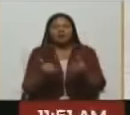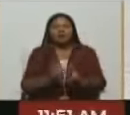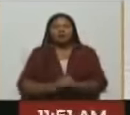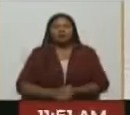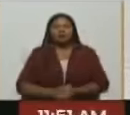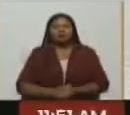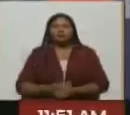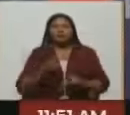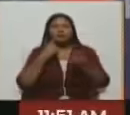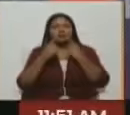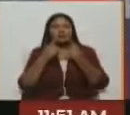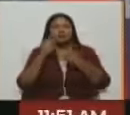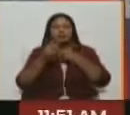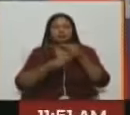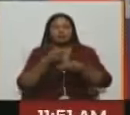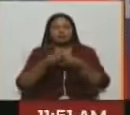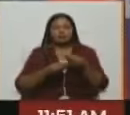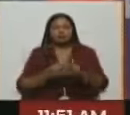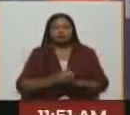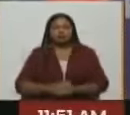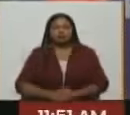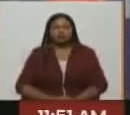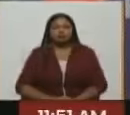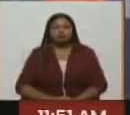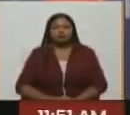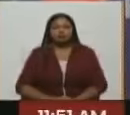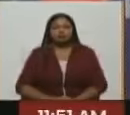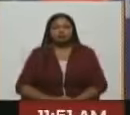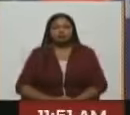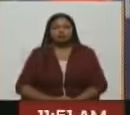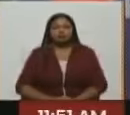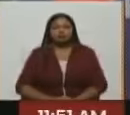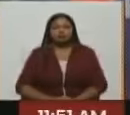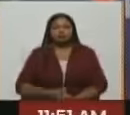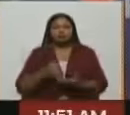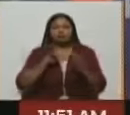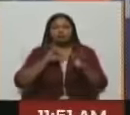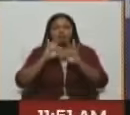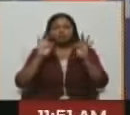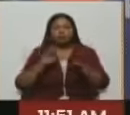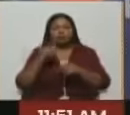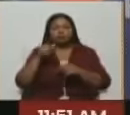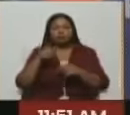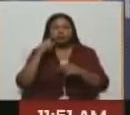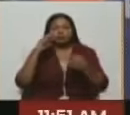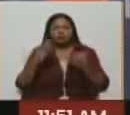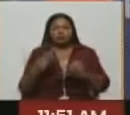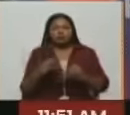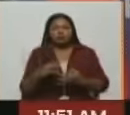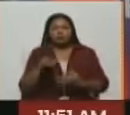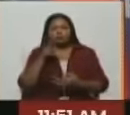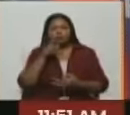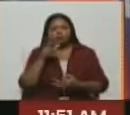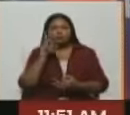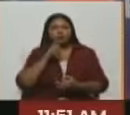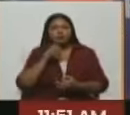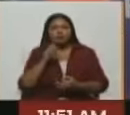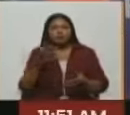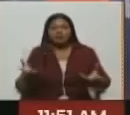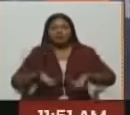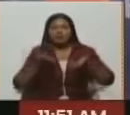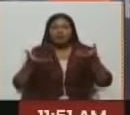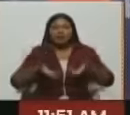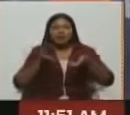las entrevistas que le hicimos, que esas primarias eran, ellos mismos dijeron, un verdadero fraude donde quemaron